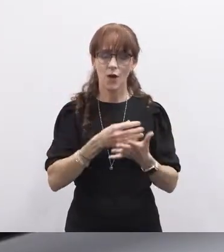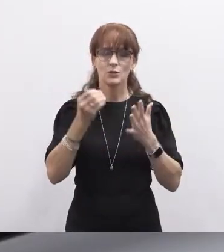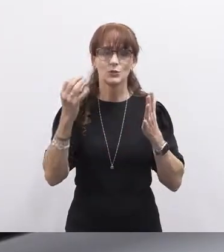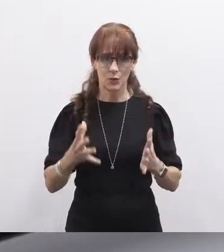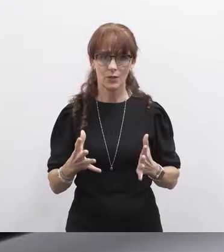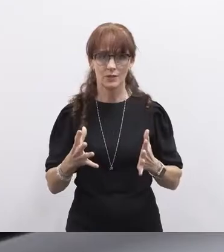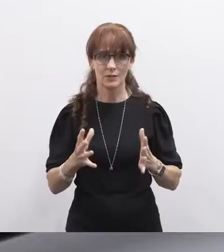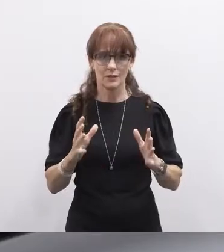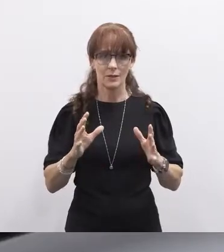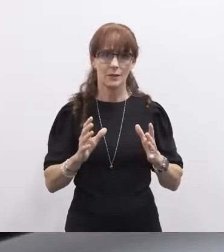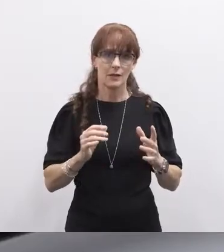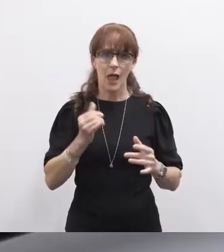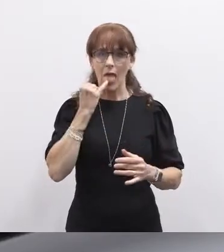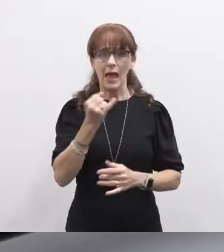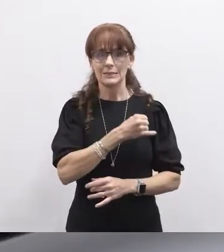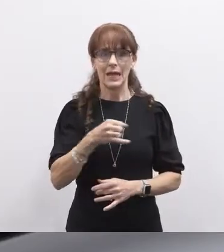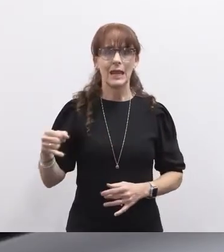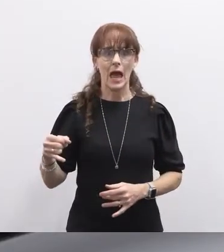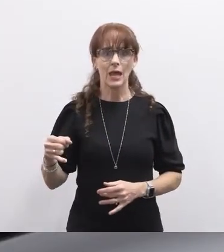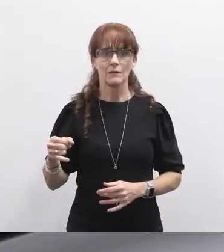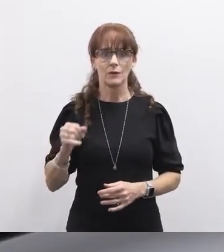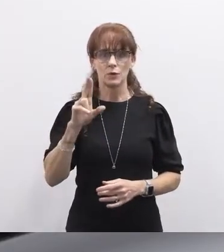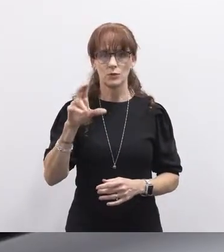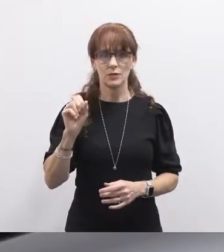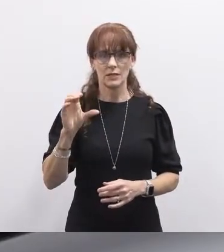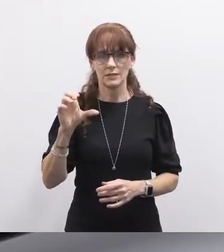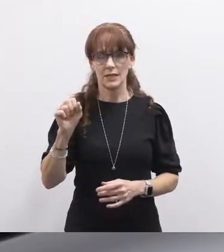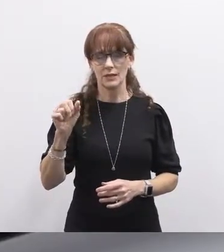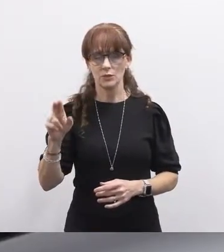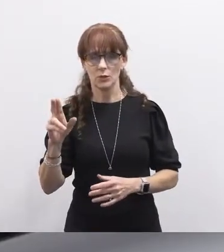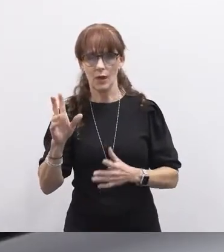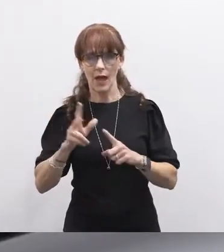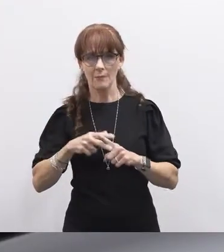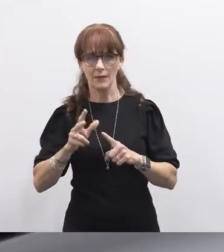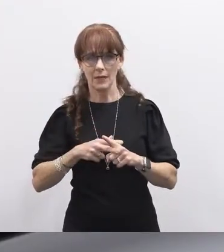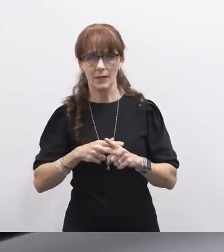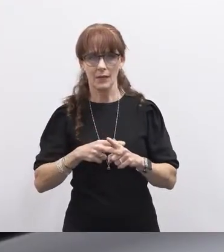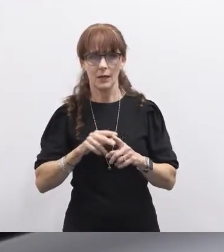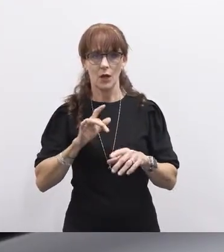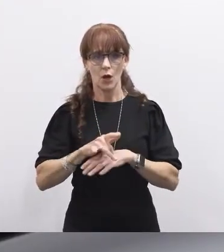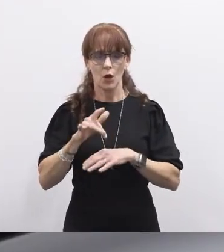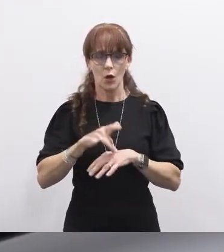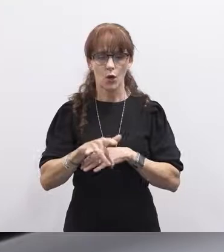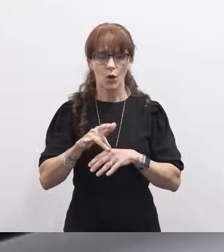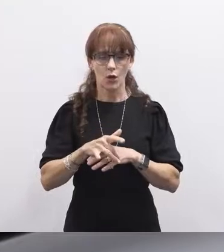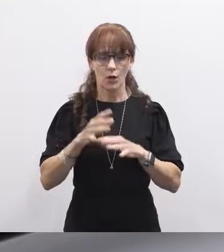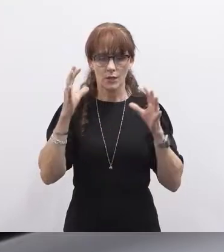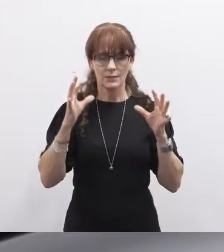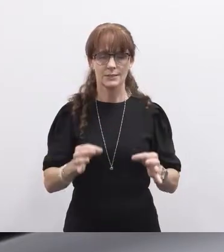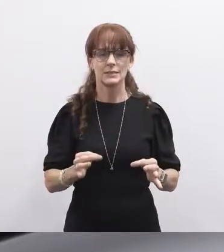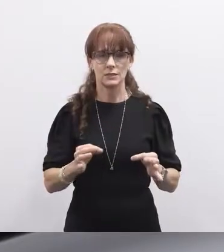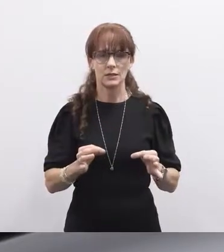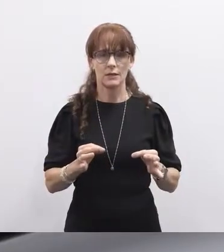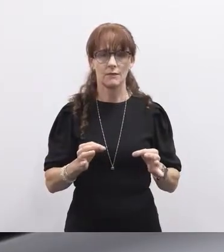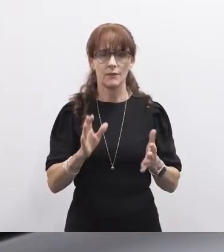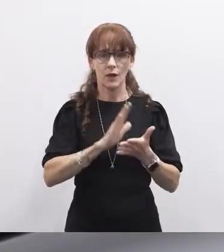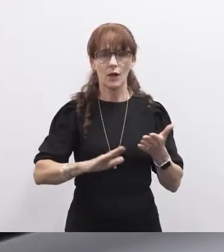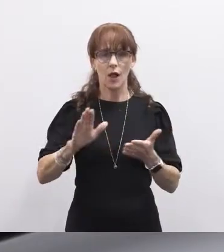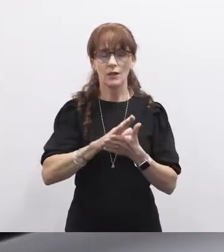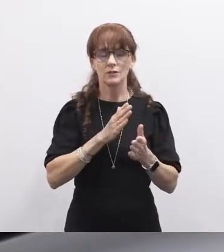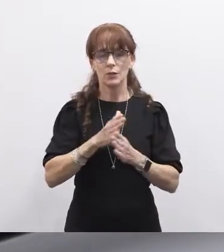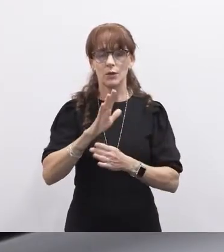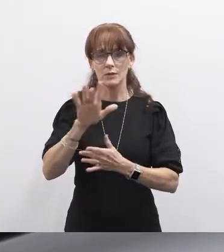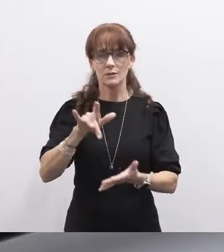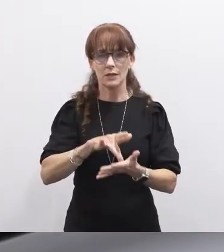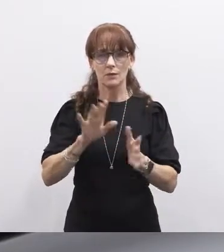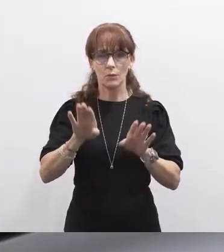que han, por ejemplo, hablado algunos de los estudiantes acerca de las fechas límites para esas decisiones